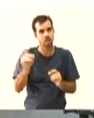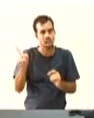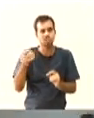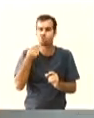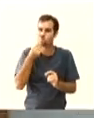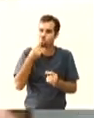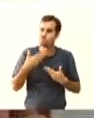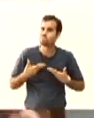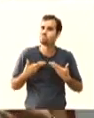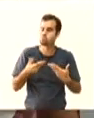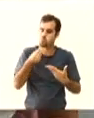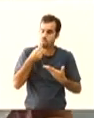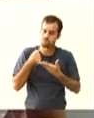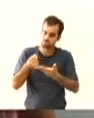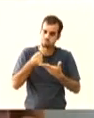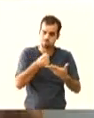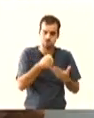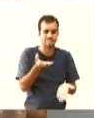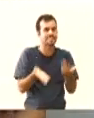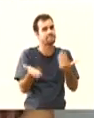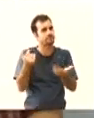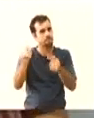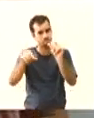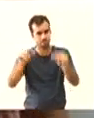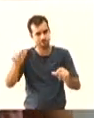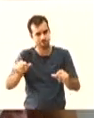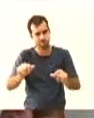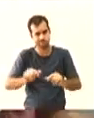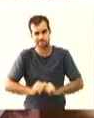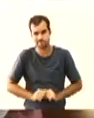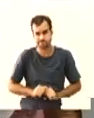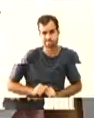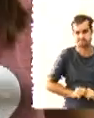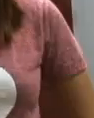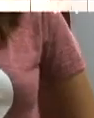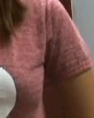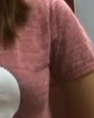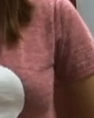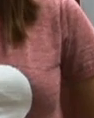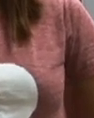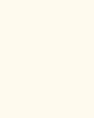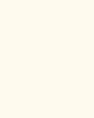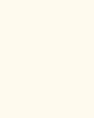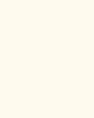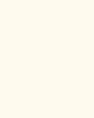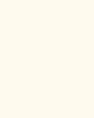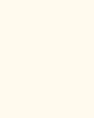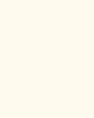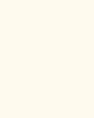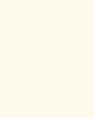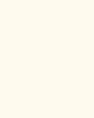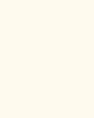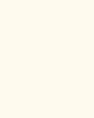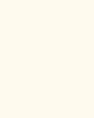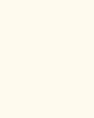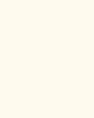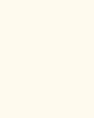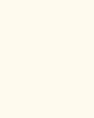de minutos que puede contribuir a salvar hasta 3 vidas humanas. Esto es Jóvenes por la Vida.